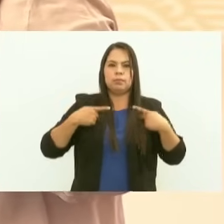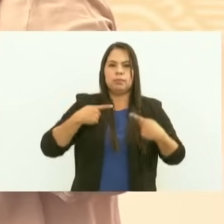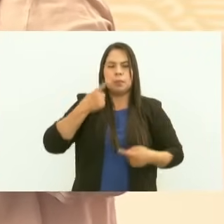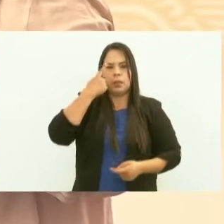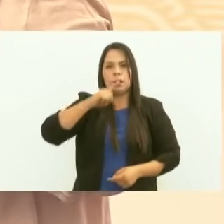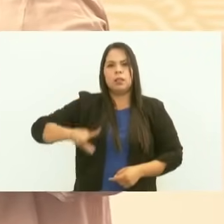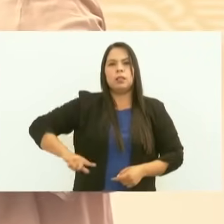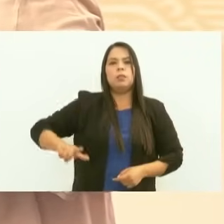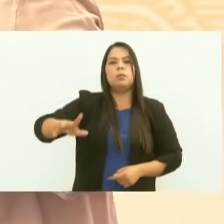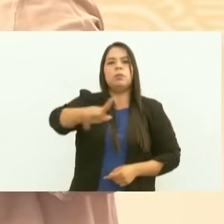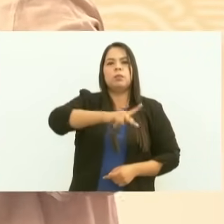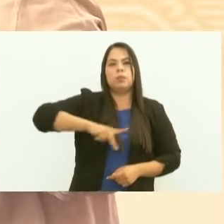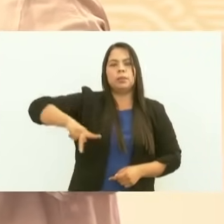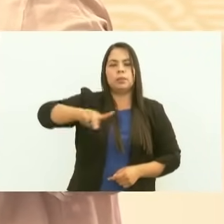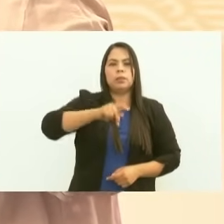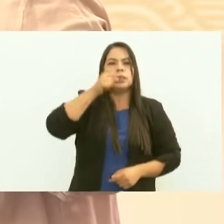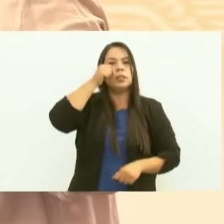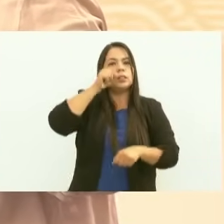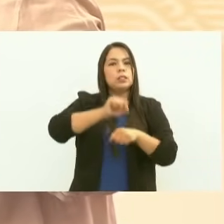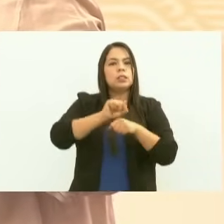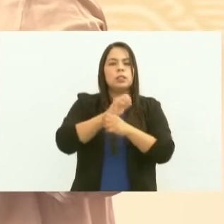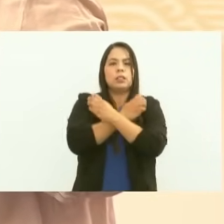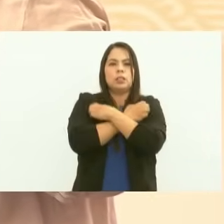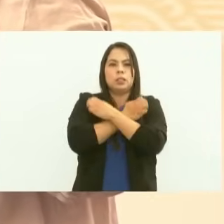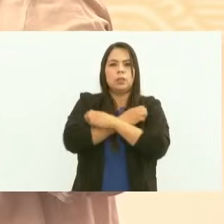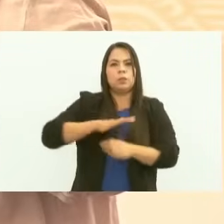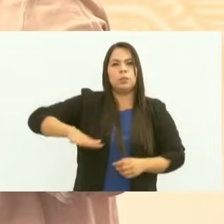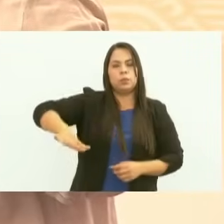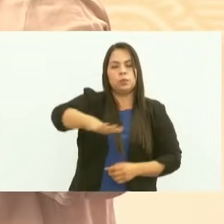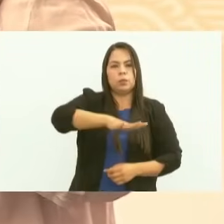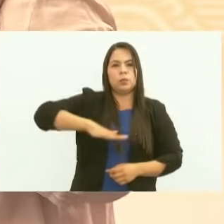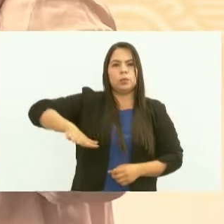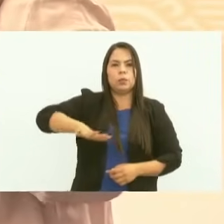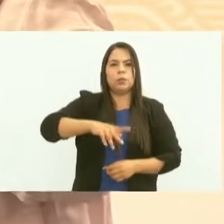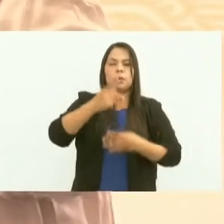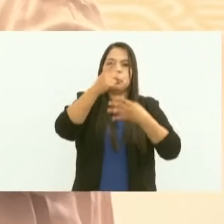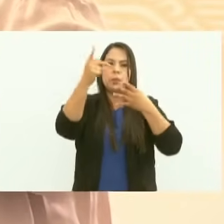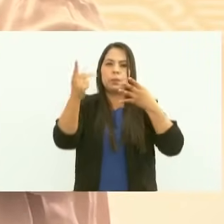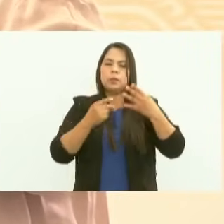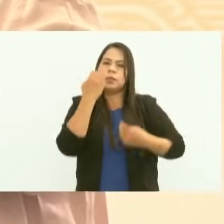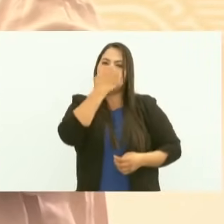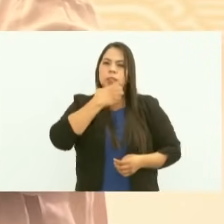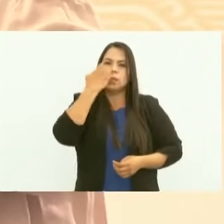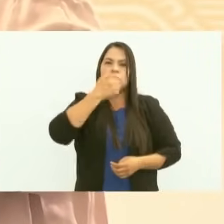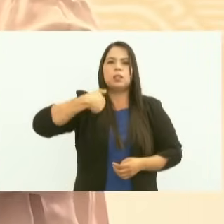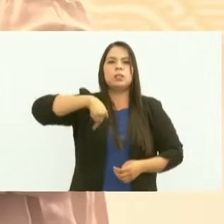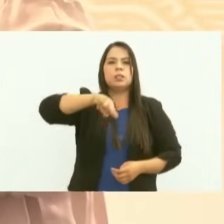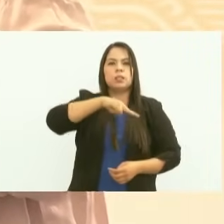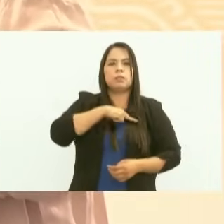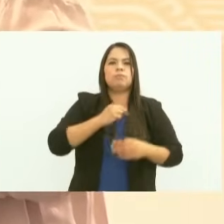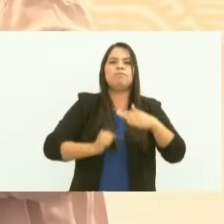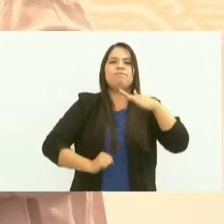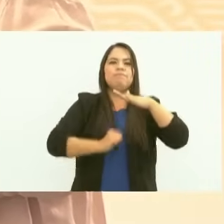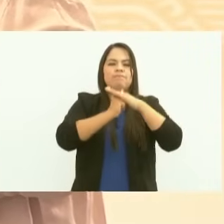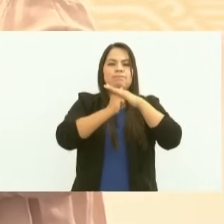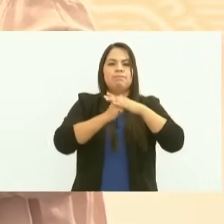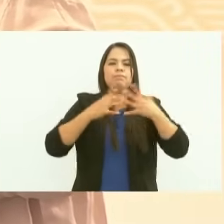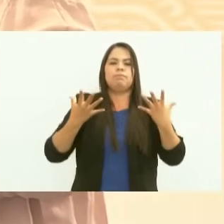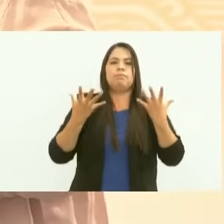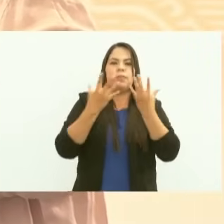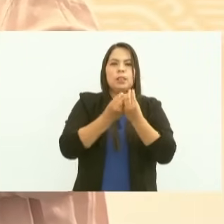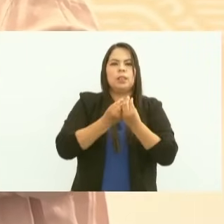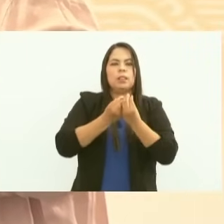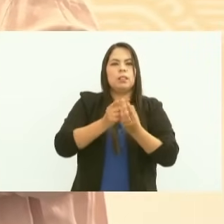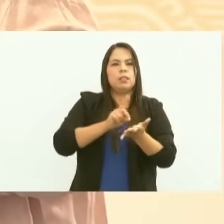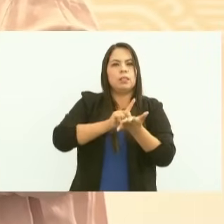con el pueblo, desde la Secretaría de Educación Pública, el programa La Escuela es Nuestra impulsa el esfuerzo conjunto en la toma